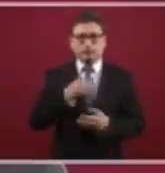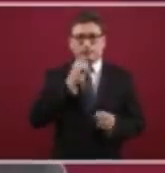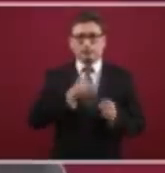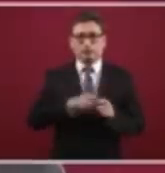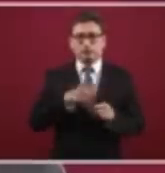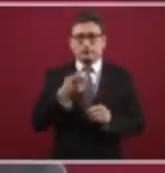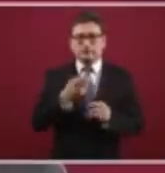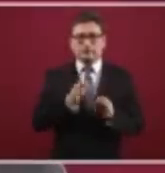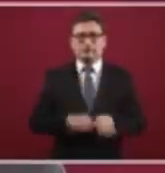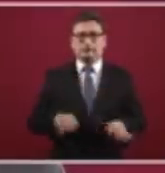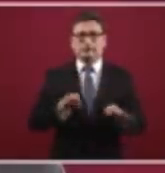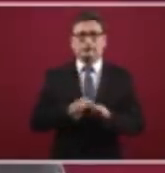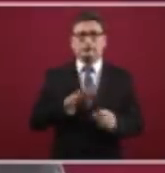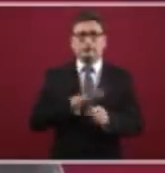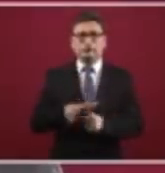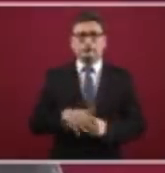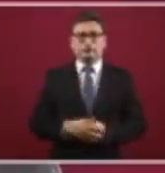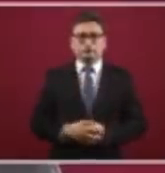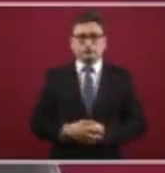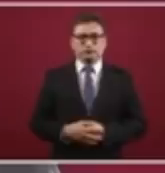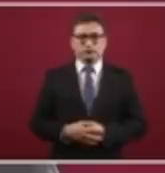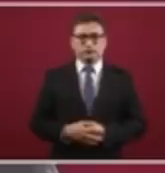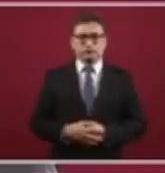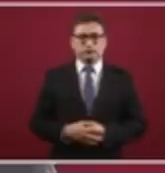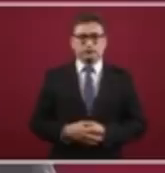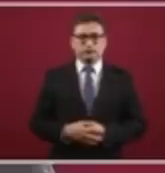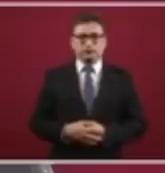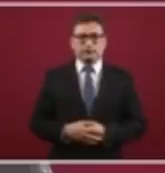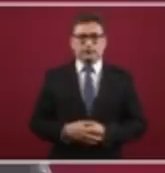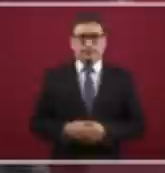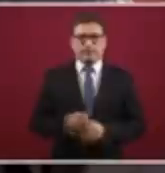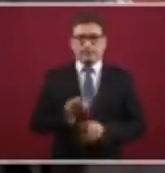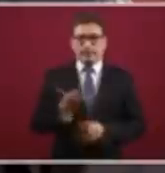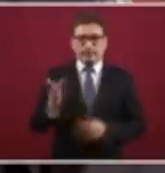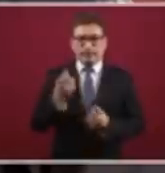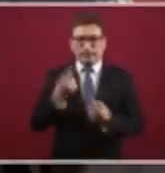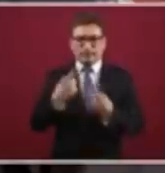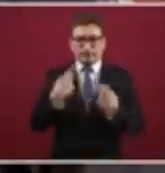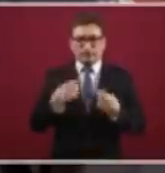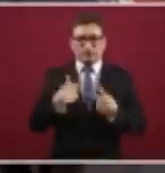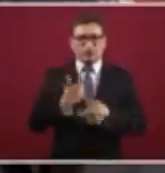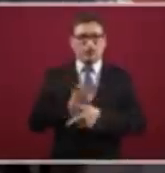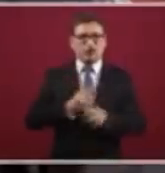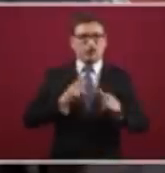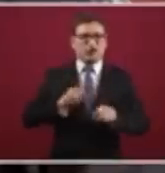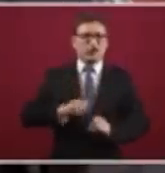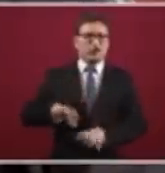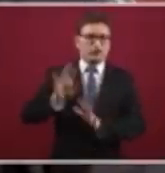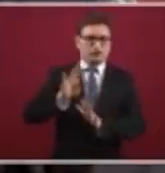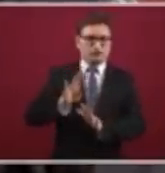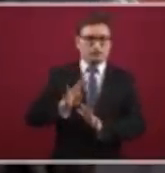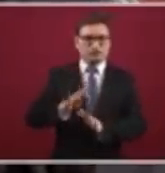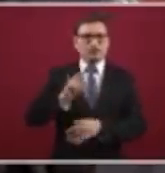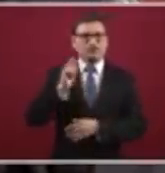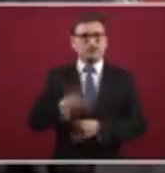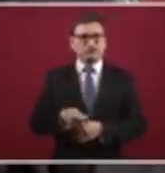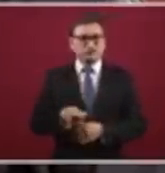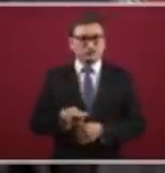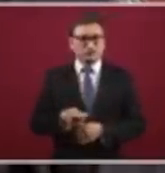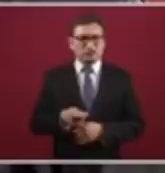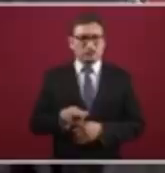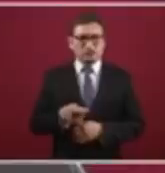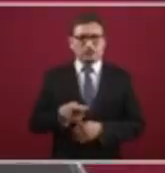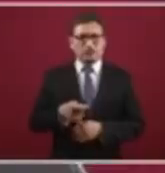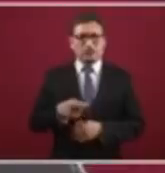importante es que posiblemente personas que ya han salido no significa que no quedan excluidas de